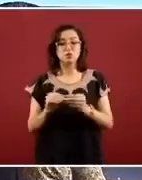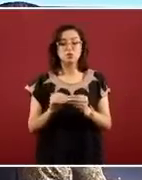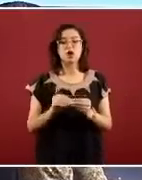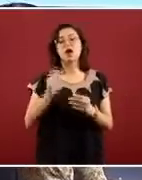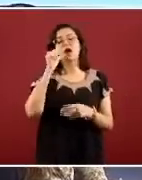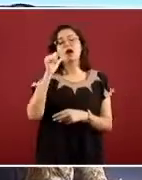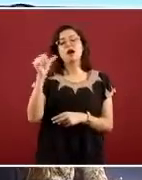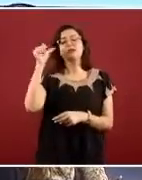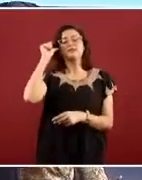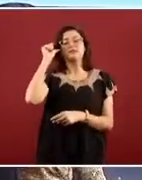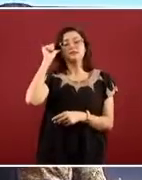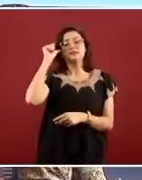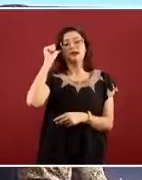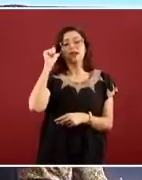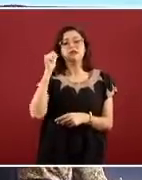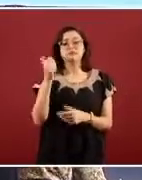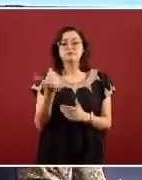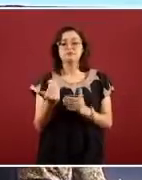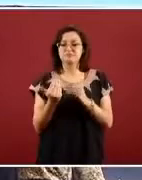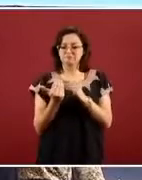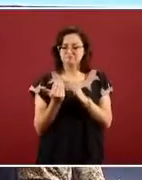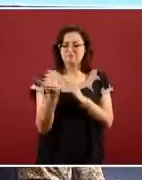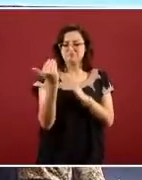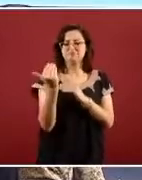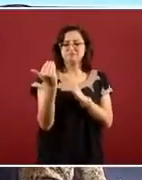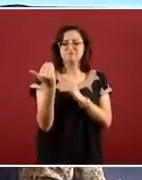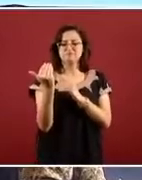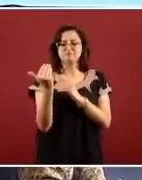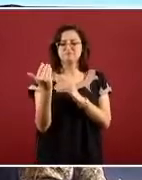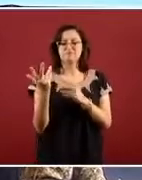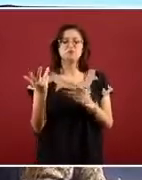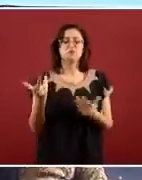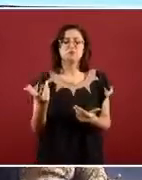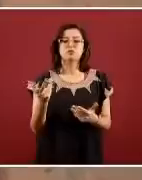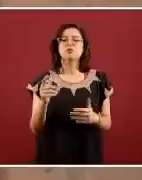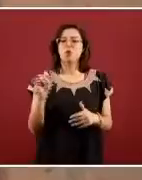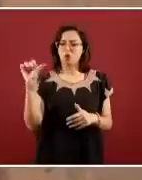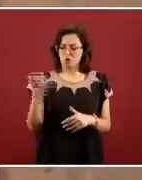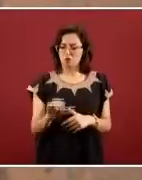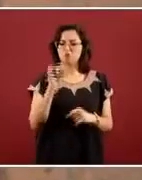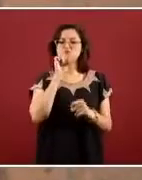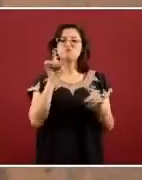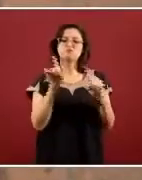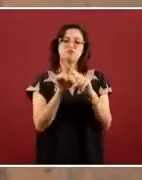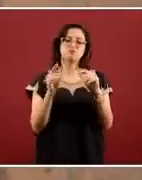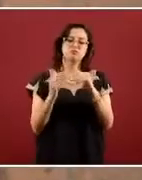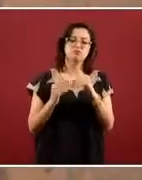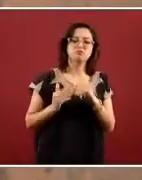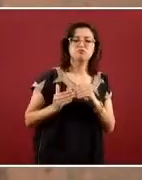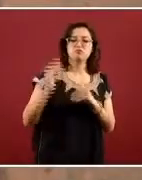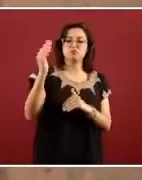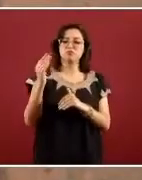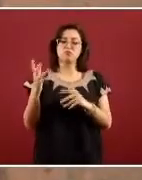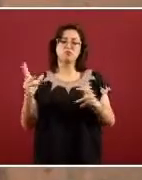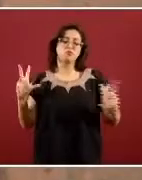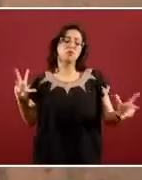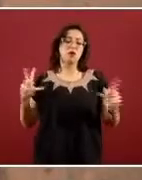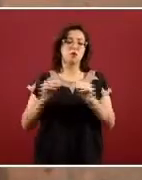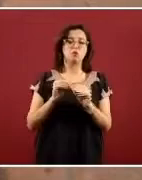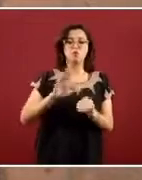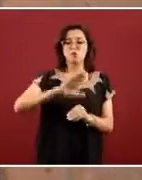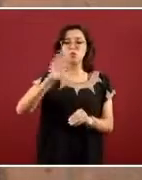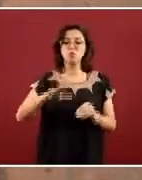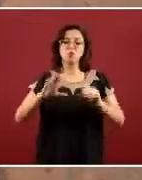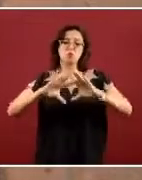ayer comentábamos que había tenido pequeños incrementos. Pues bueno, el día de hoy también se produce un incremento en la tasa de letalidad